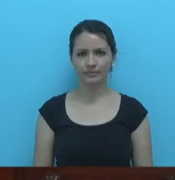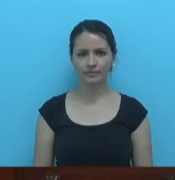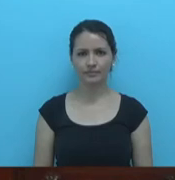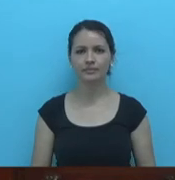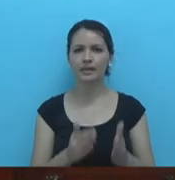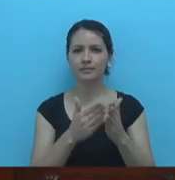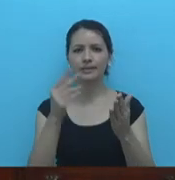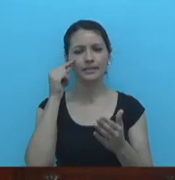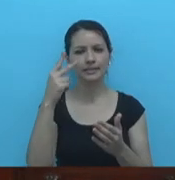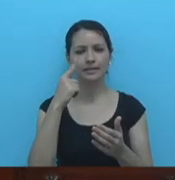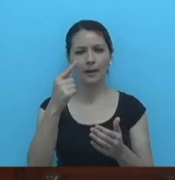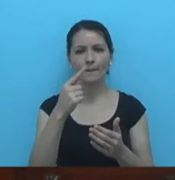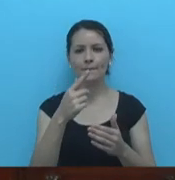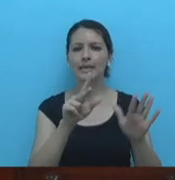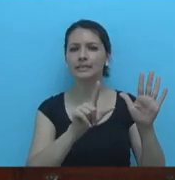Expediente